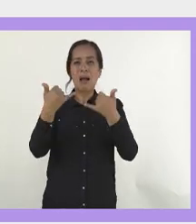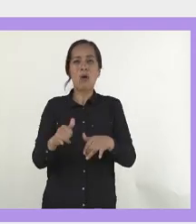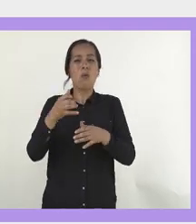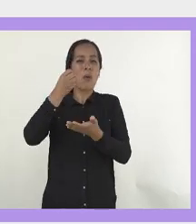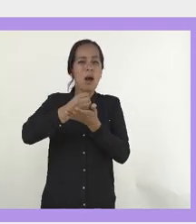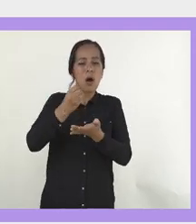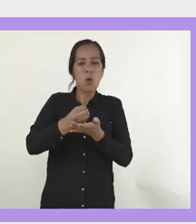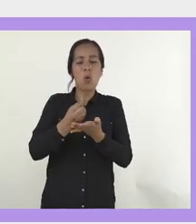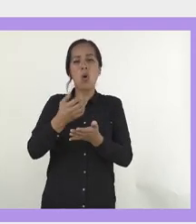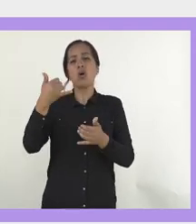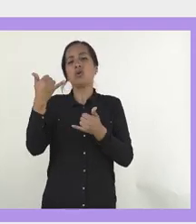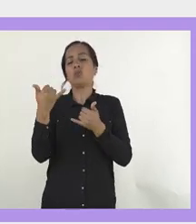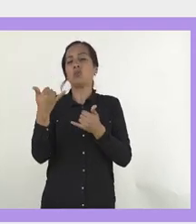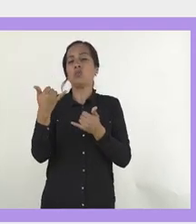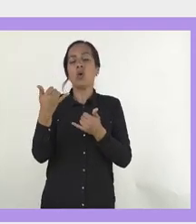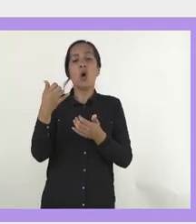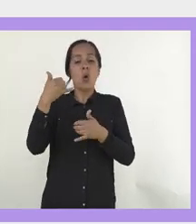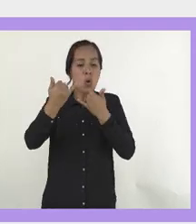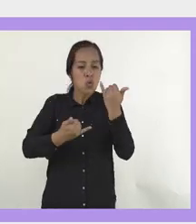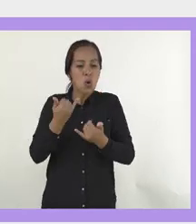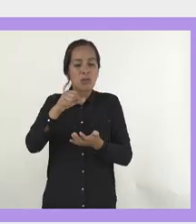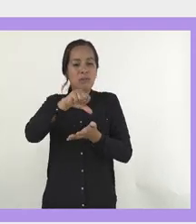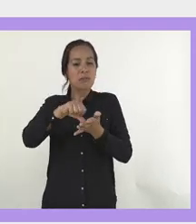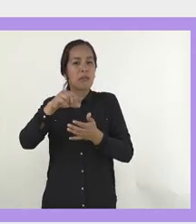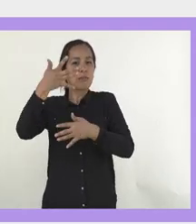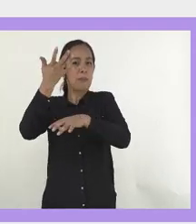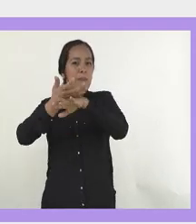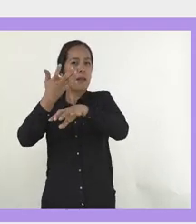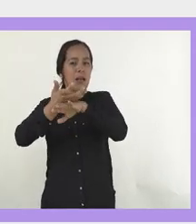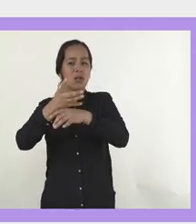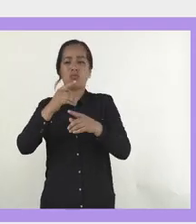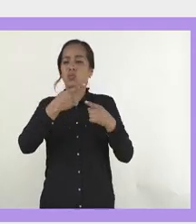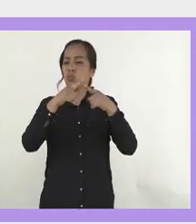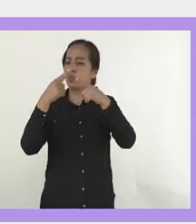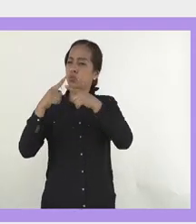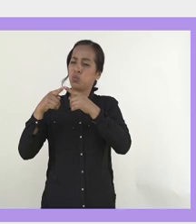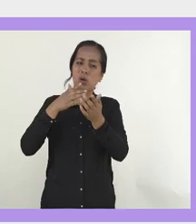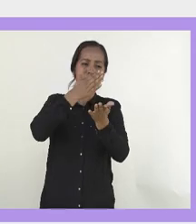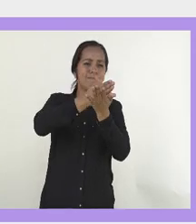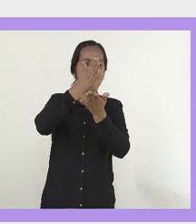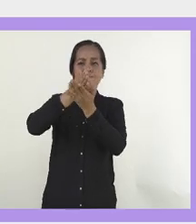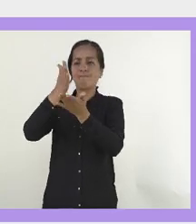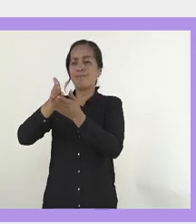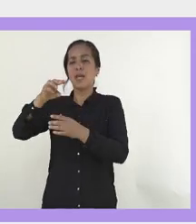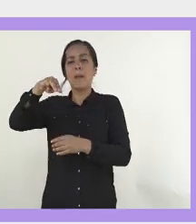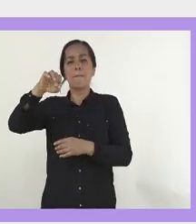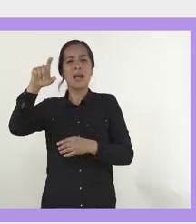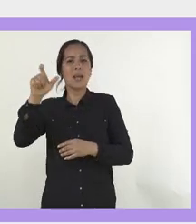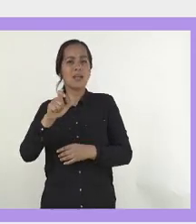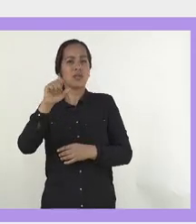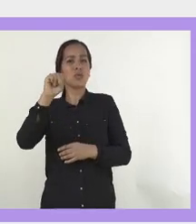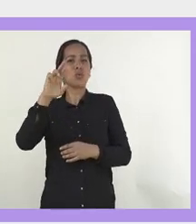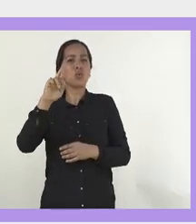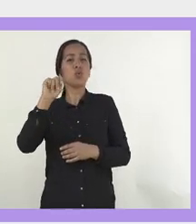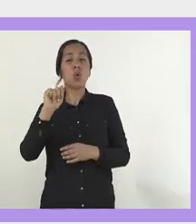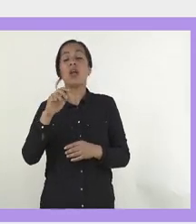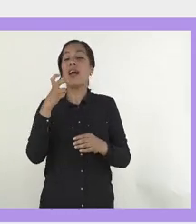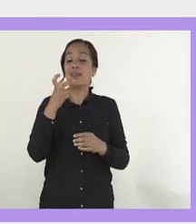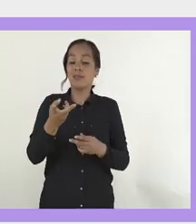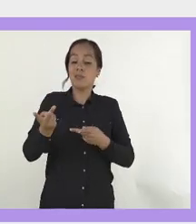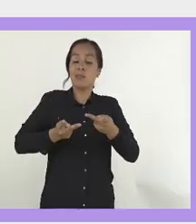los juegos centroamericanos cualquiera de las giras que hagamos el Mex tour es parte de de esa preparación